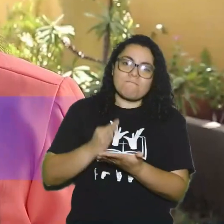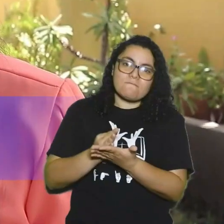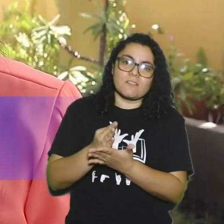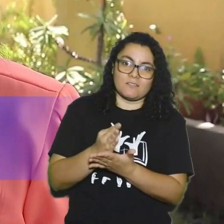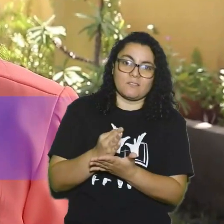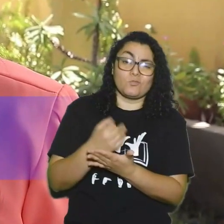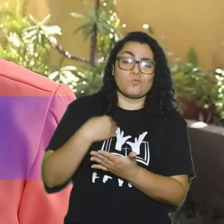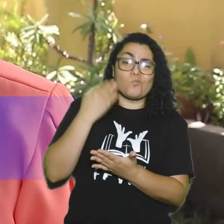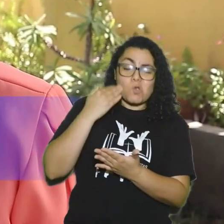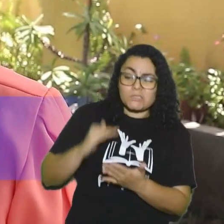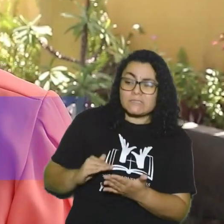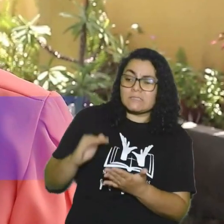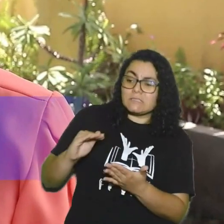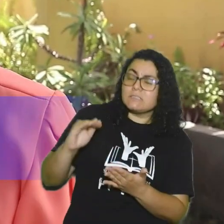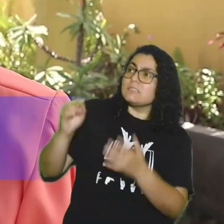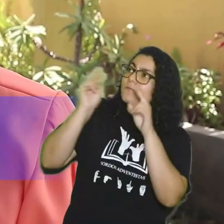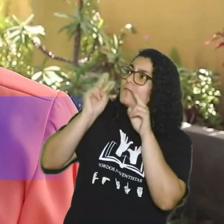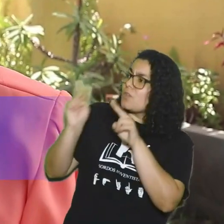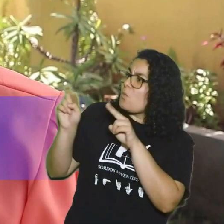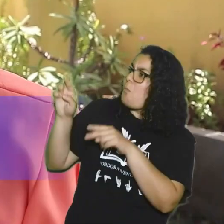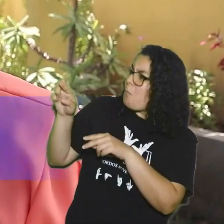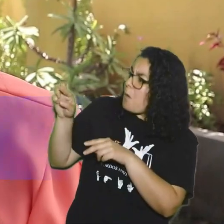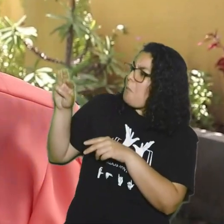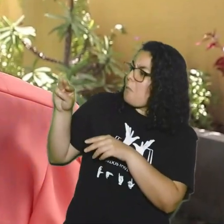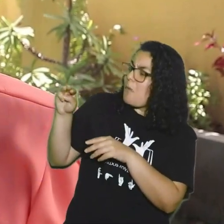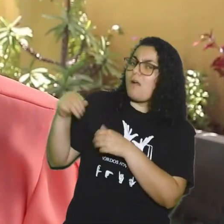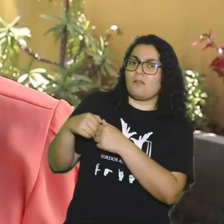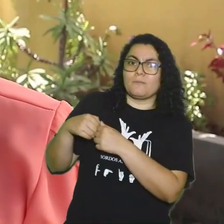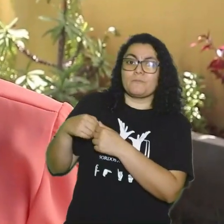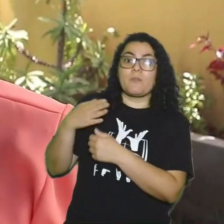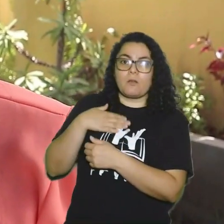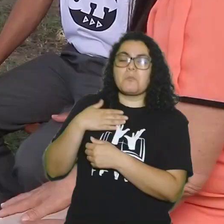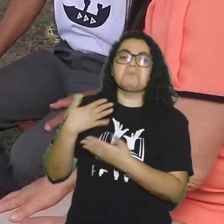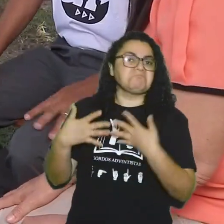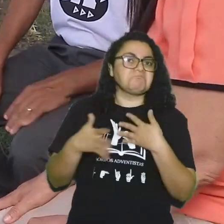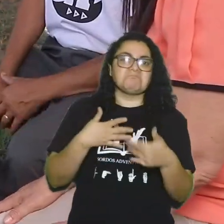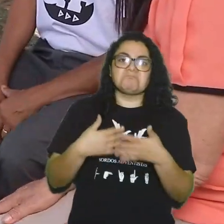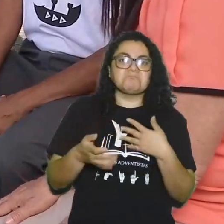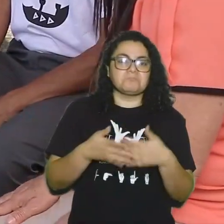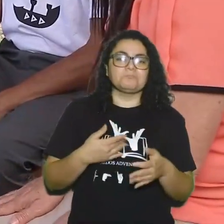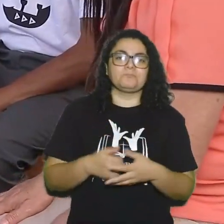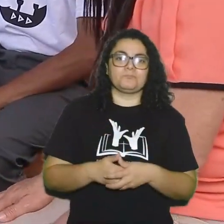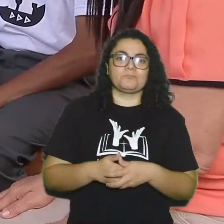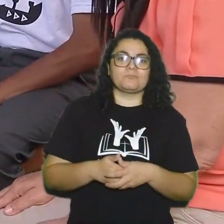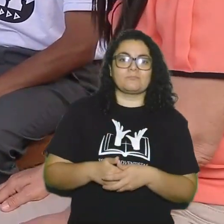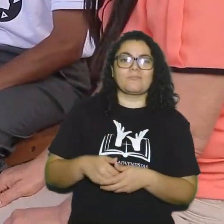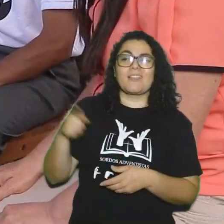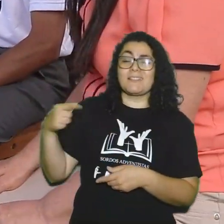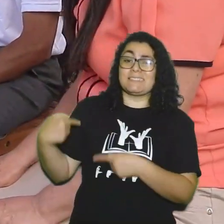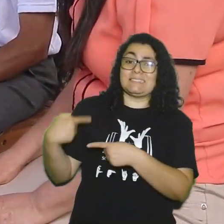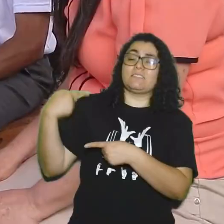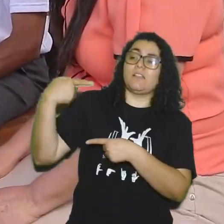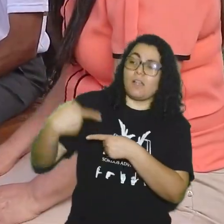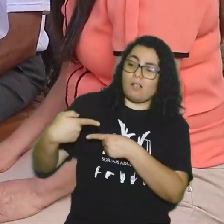Yo crecí viendo su ejemplo, y esto era natural para mí. El legado que ellos nos han